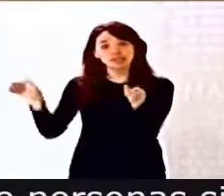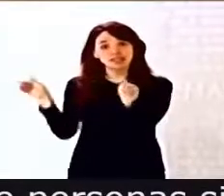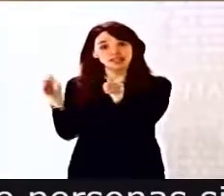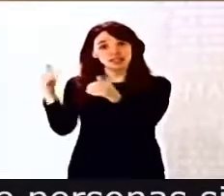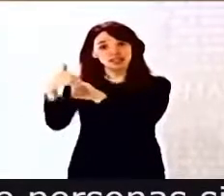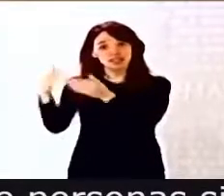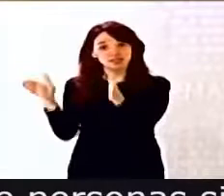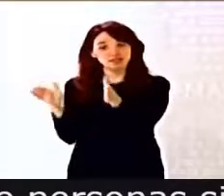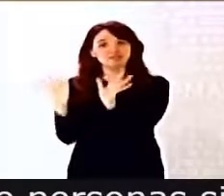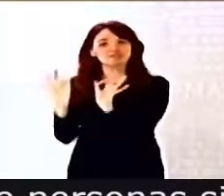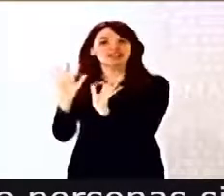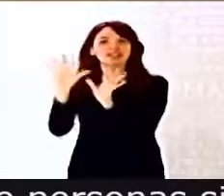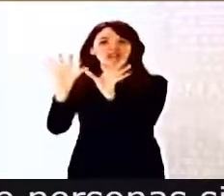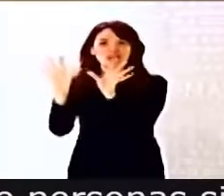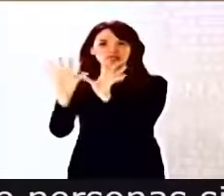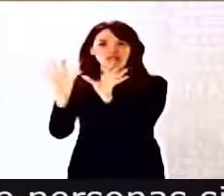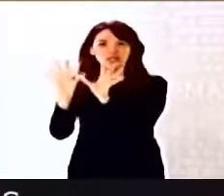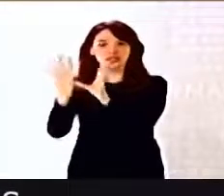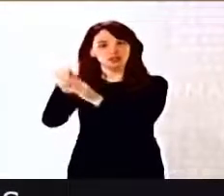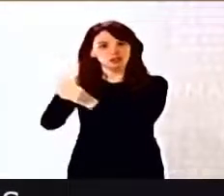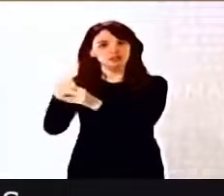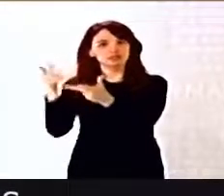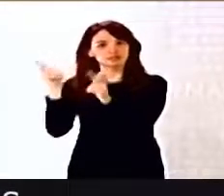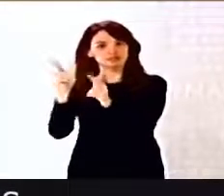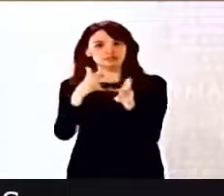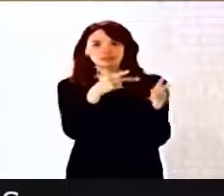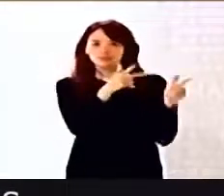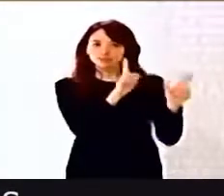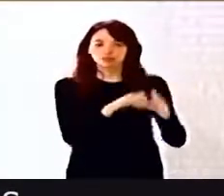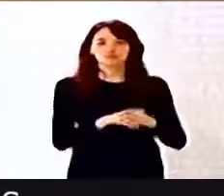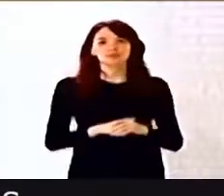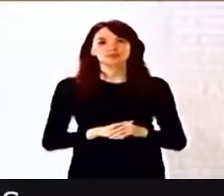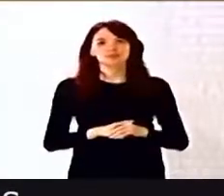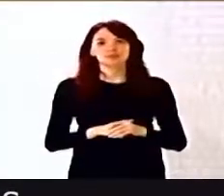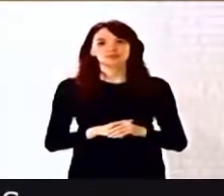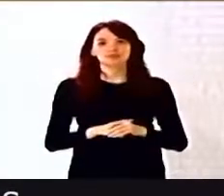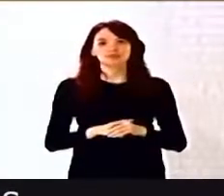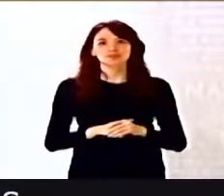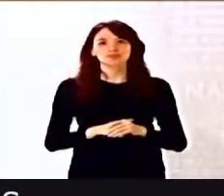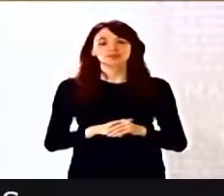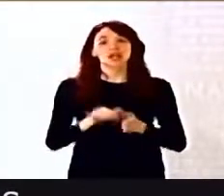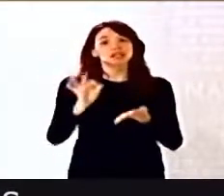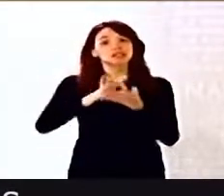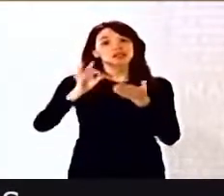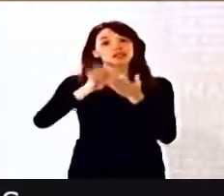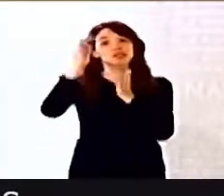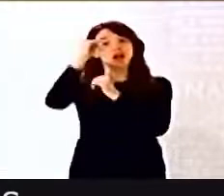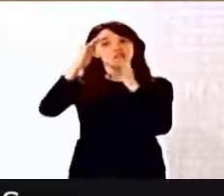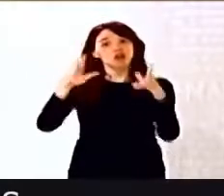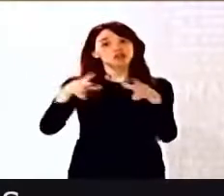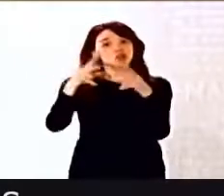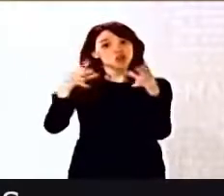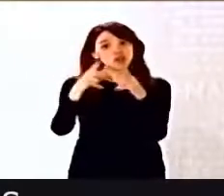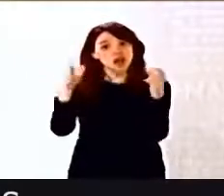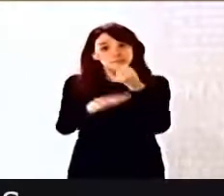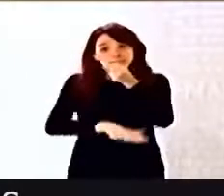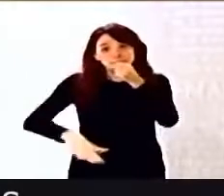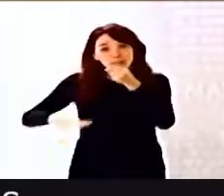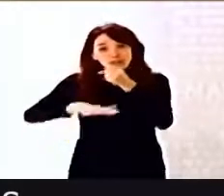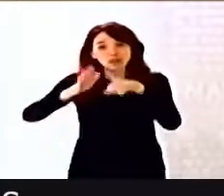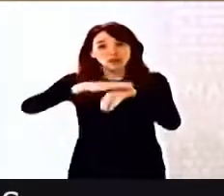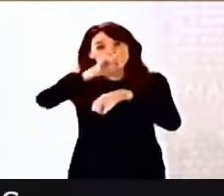cerrados. Vamos a reactivar los servicios de atención social básica para atender a las personas más